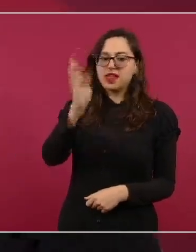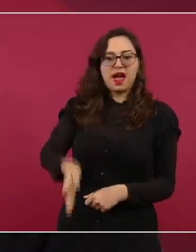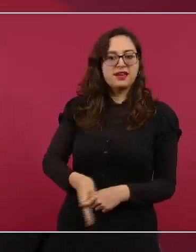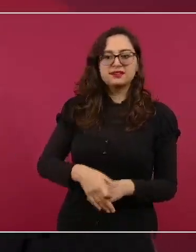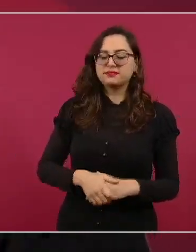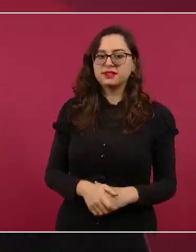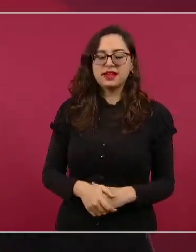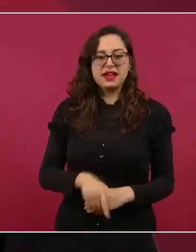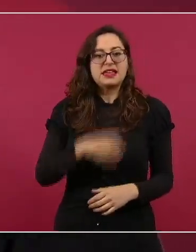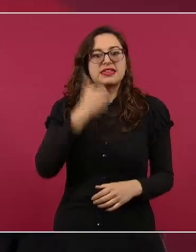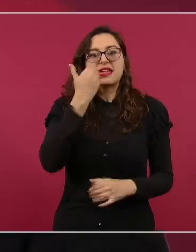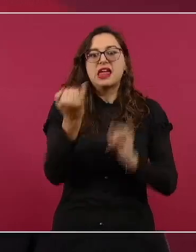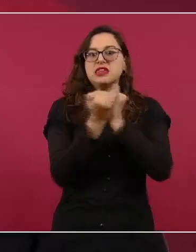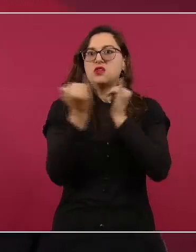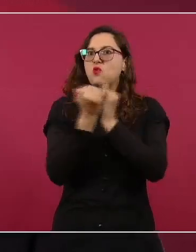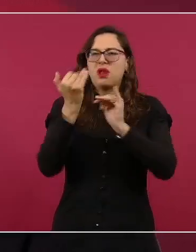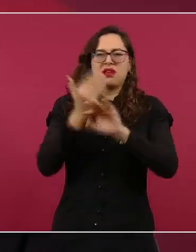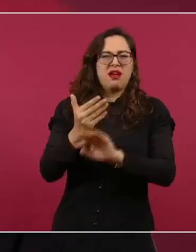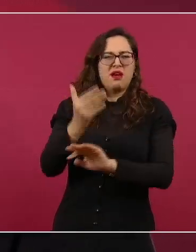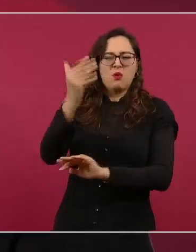hace mucho tiempo.